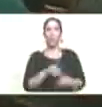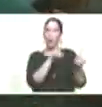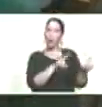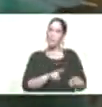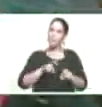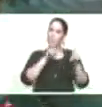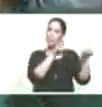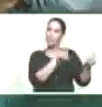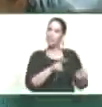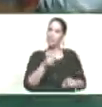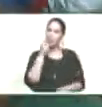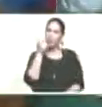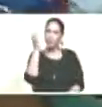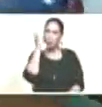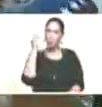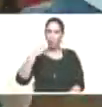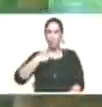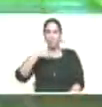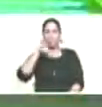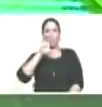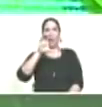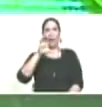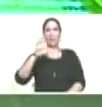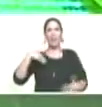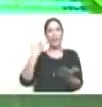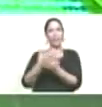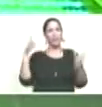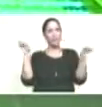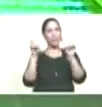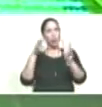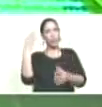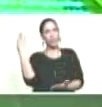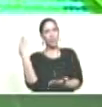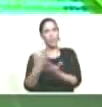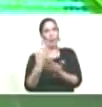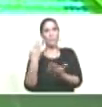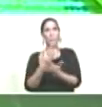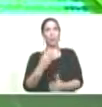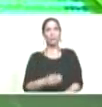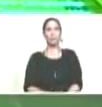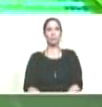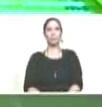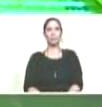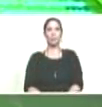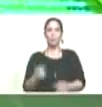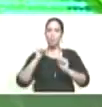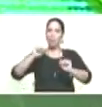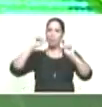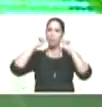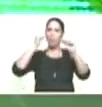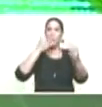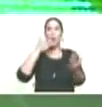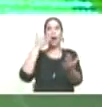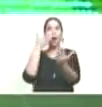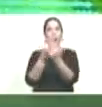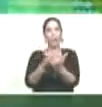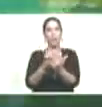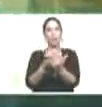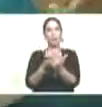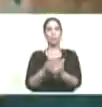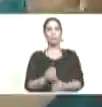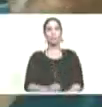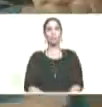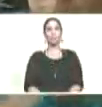¡Campesinos y campesinas de mi patria, hasta la victoria siempre! ¡Venceremos! ¡Gracias, hermanos! ¡Gracias,